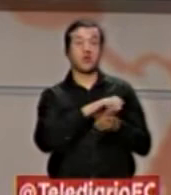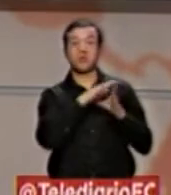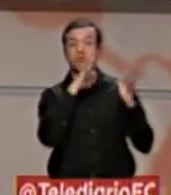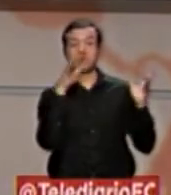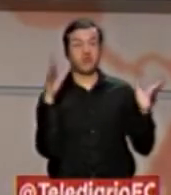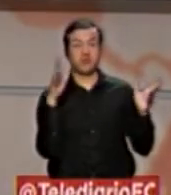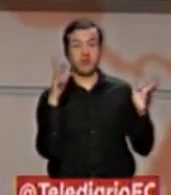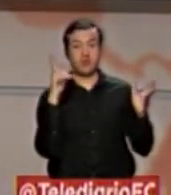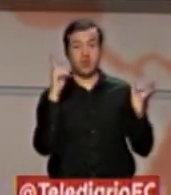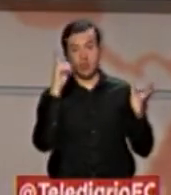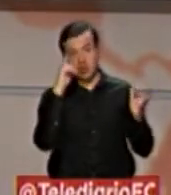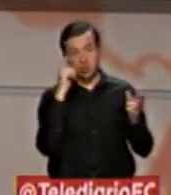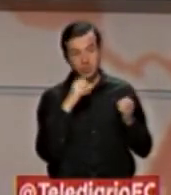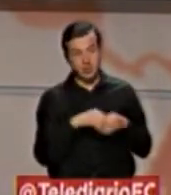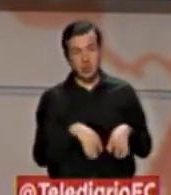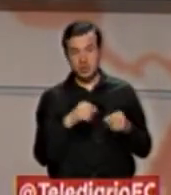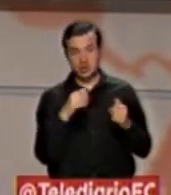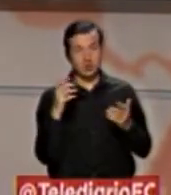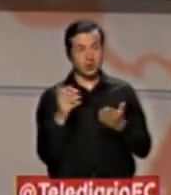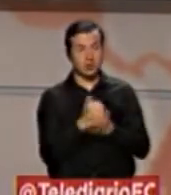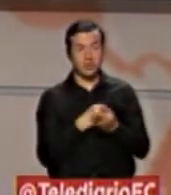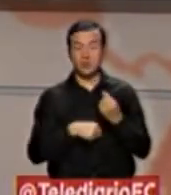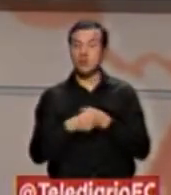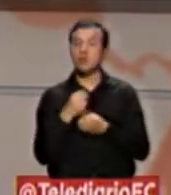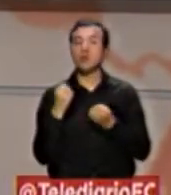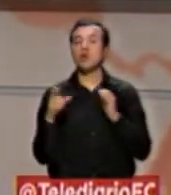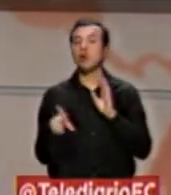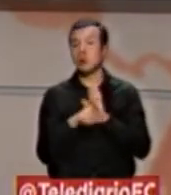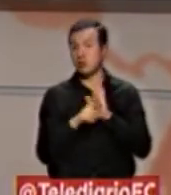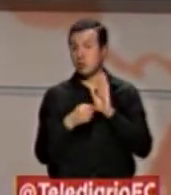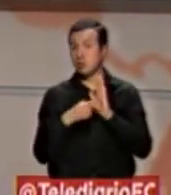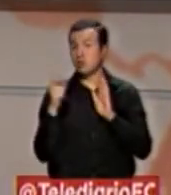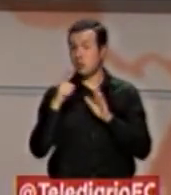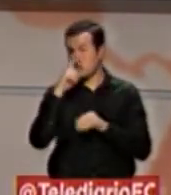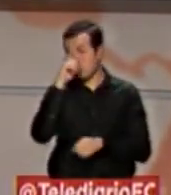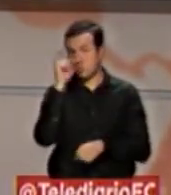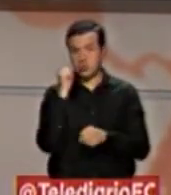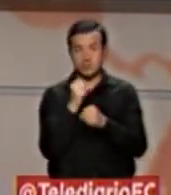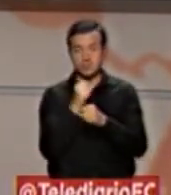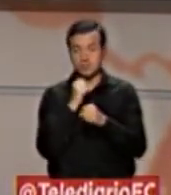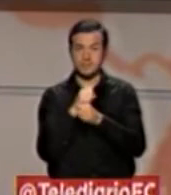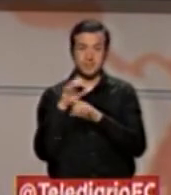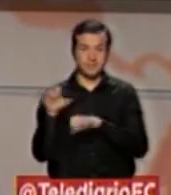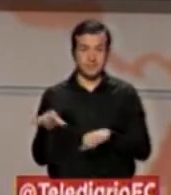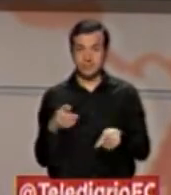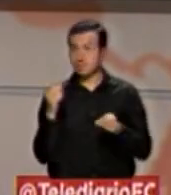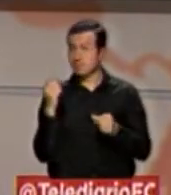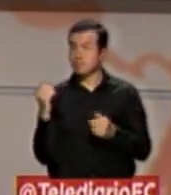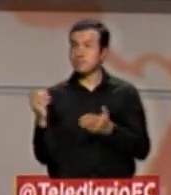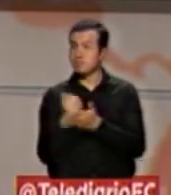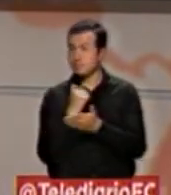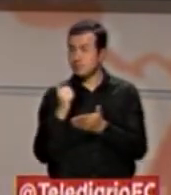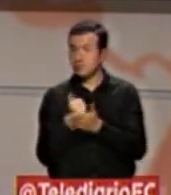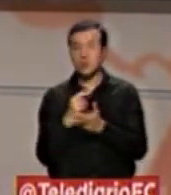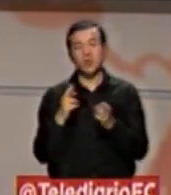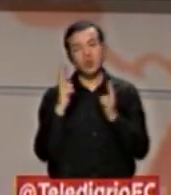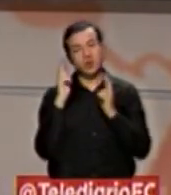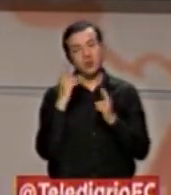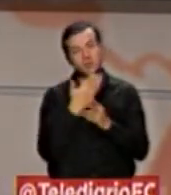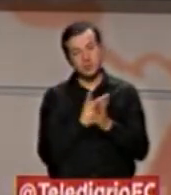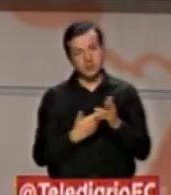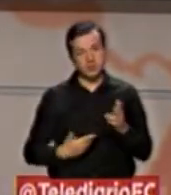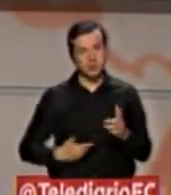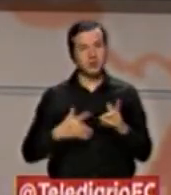mermaron el erario nacional. Más allá de leyes en las que tenemos que trabajar para buscar estos mecanismos de recuperación de capitales, ojalá que el presidente